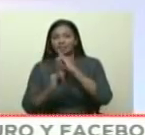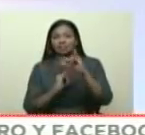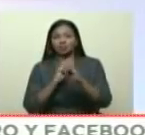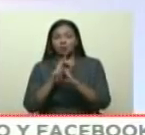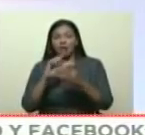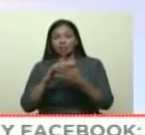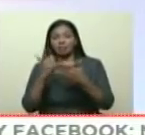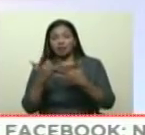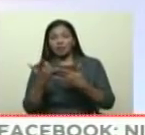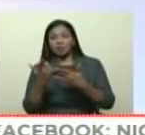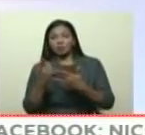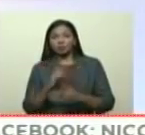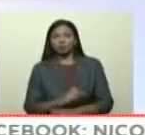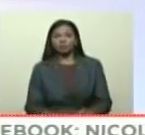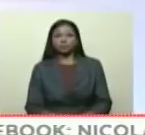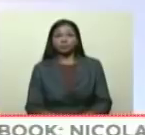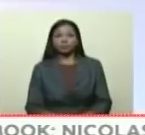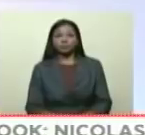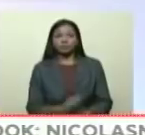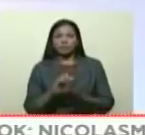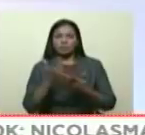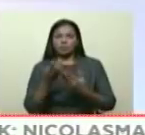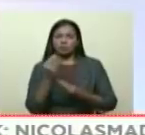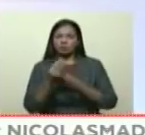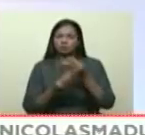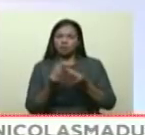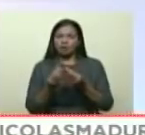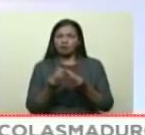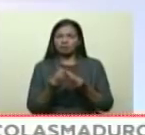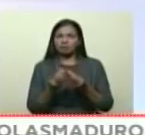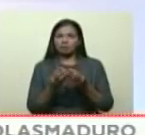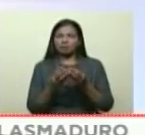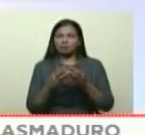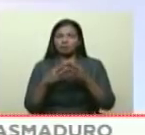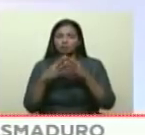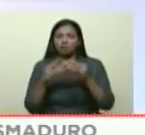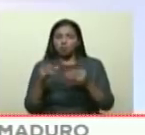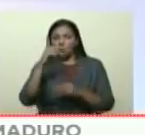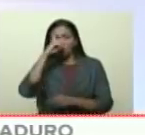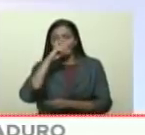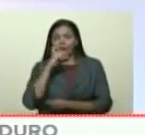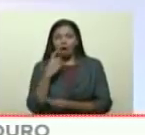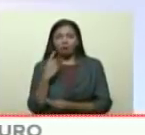Libro, que se hace durante todo el año.